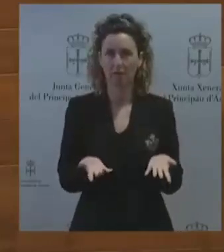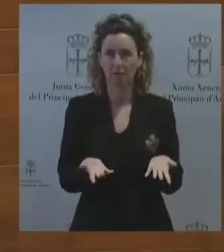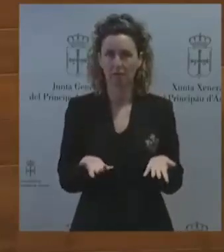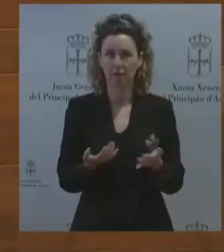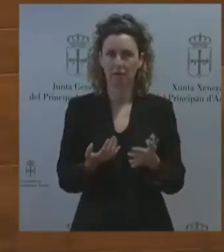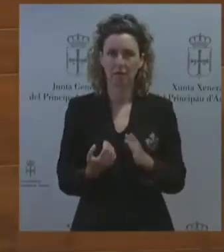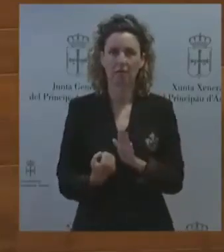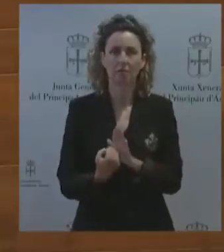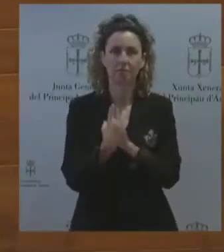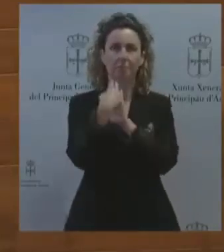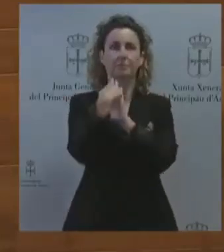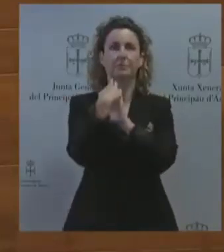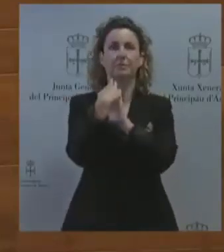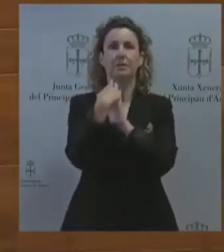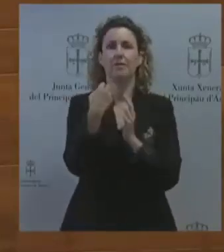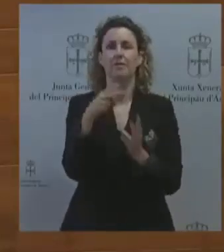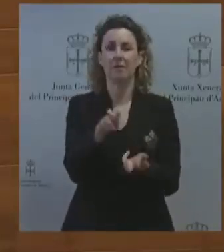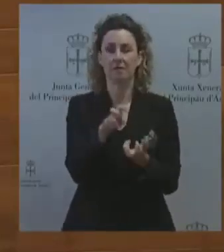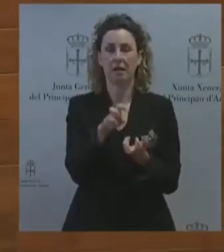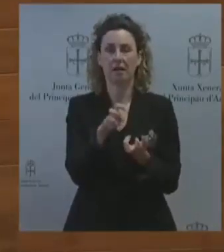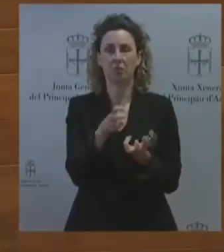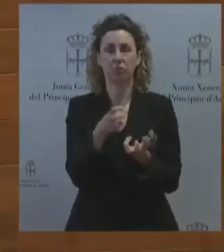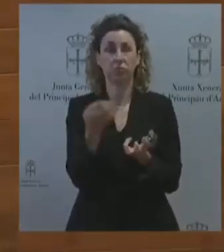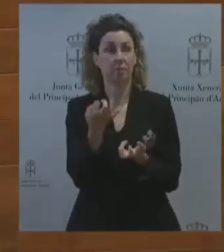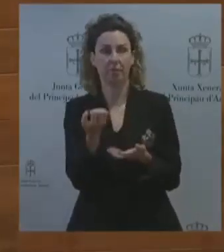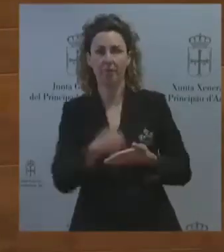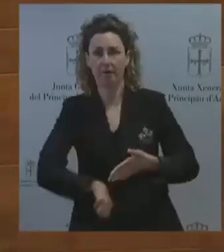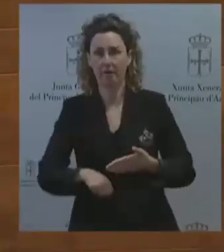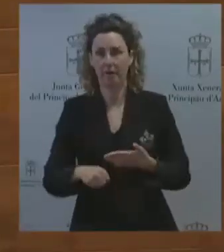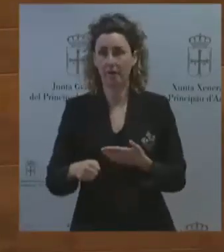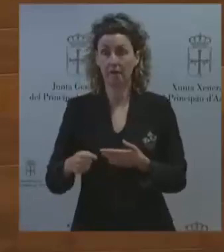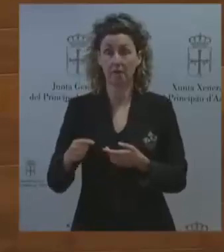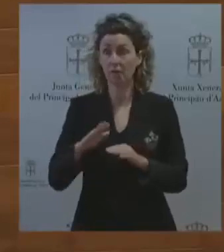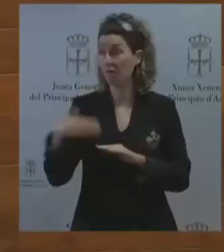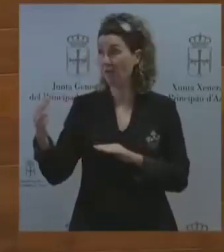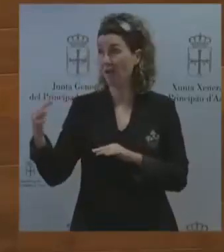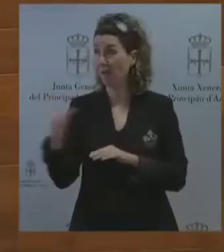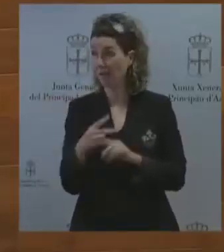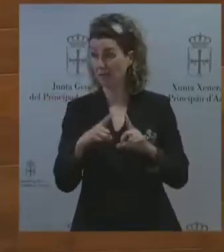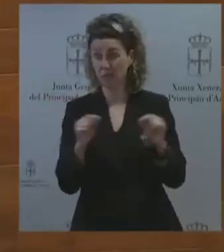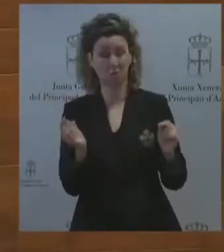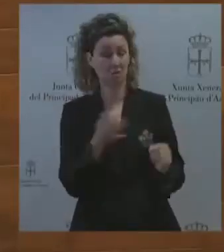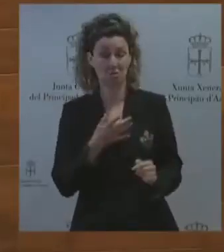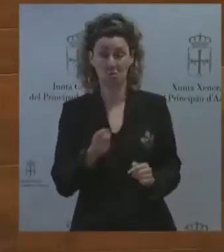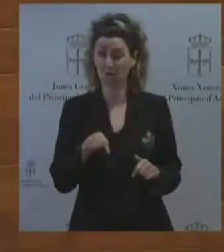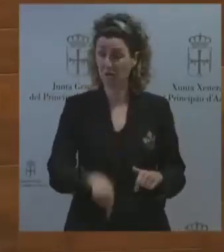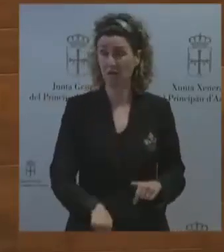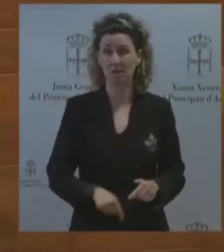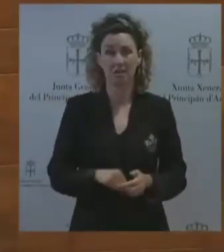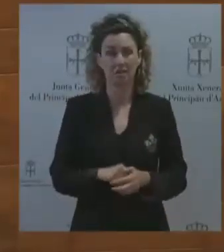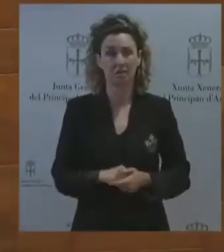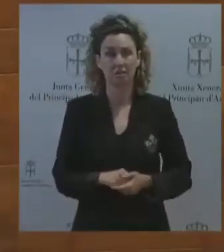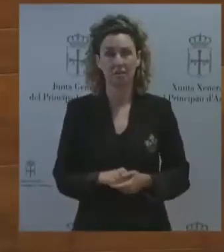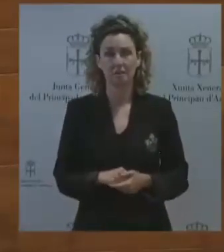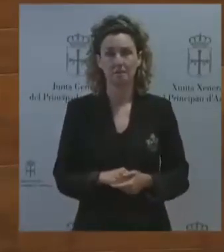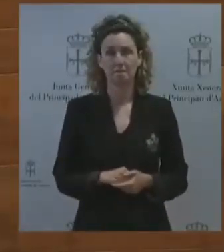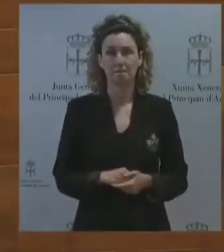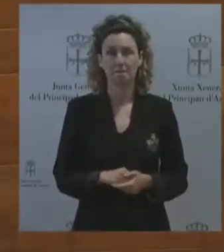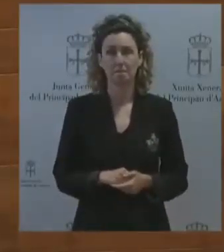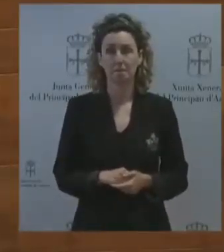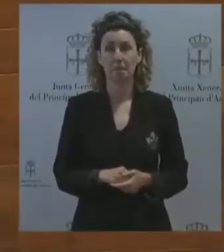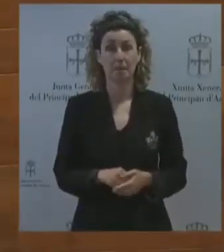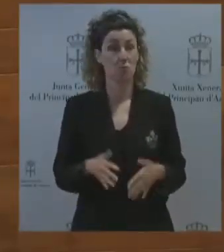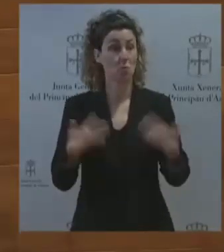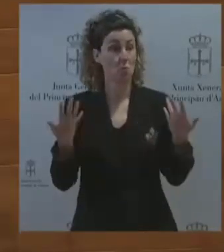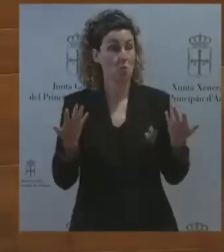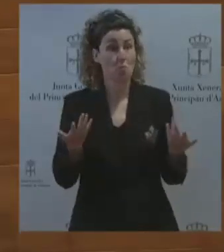y a posibles inversores extranjeros a no instalarse aquí en Asturias. Pero esto no es algo que sorprenda, porque ya sabemos que a usted no le preocupa